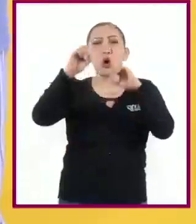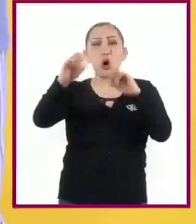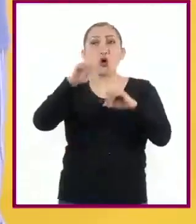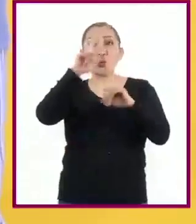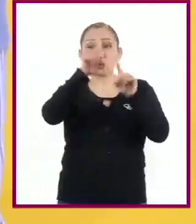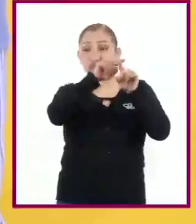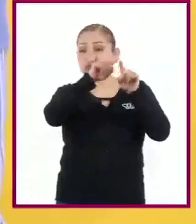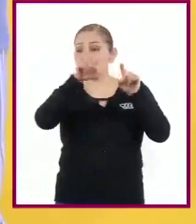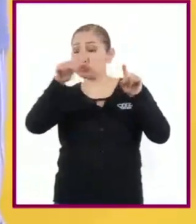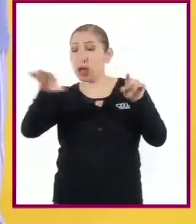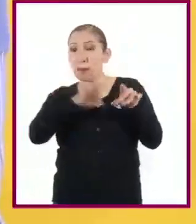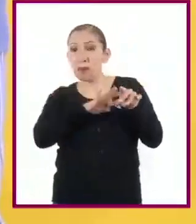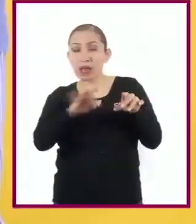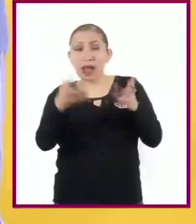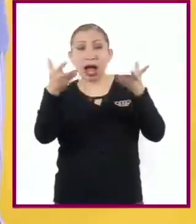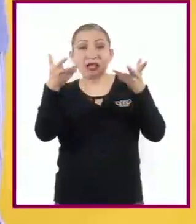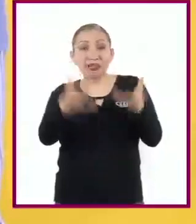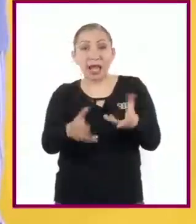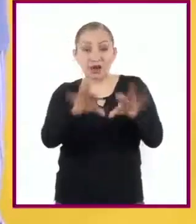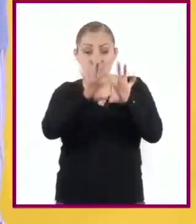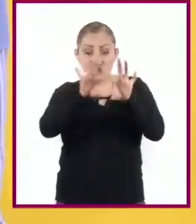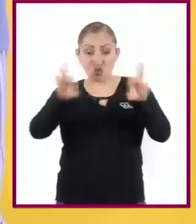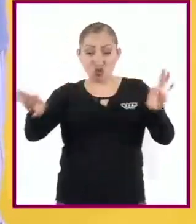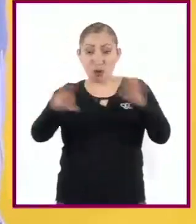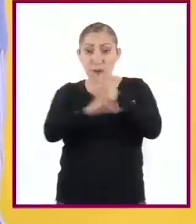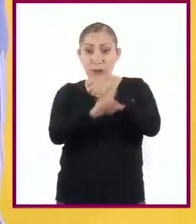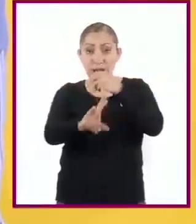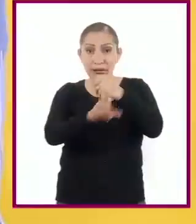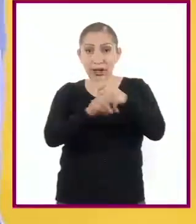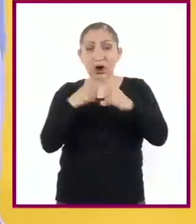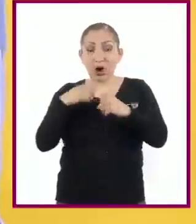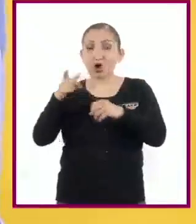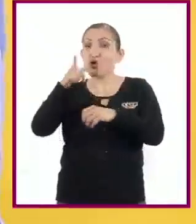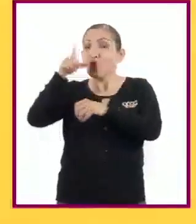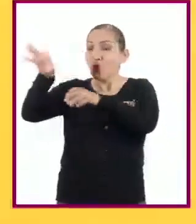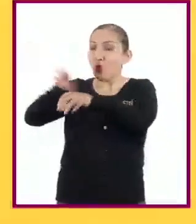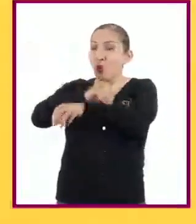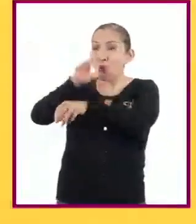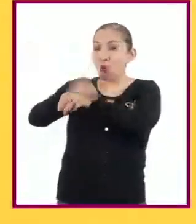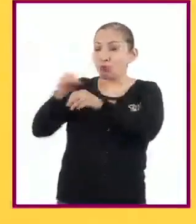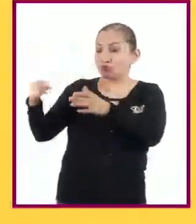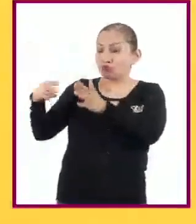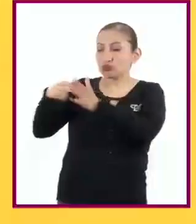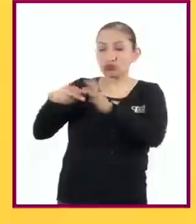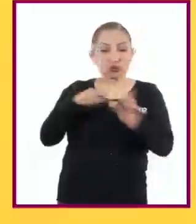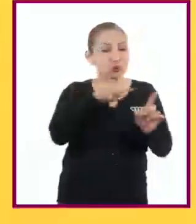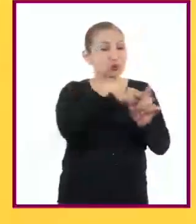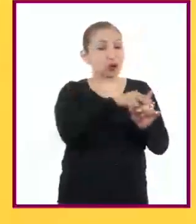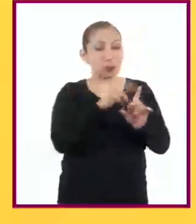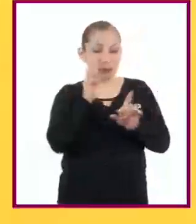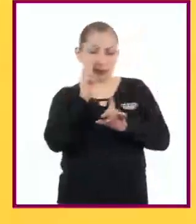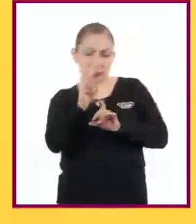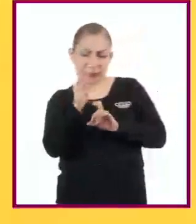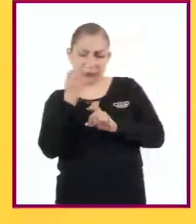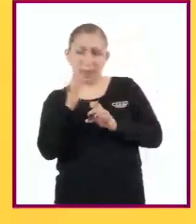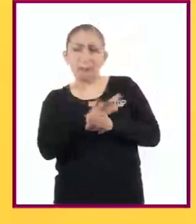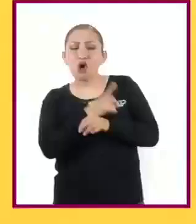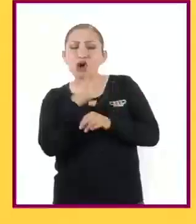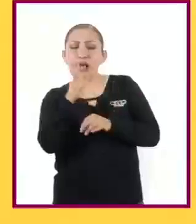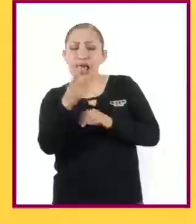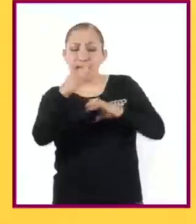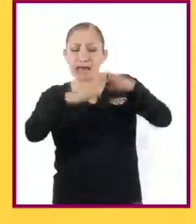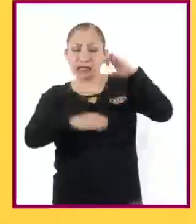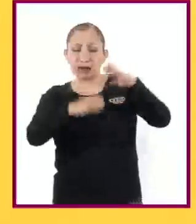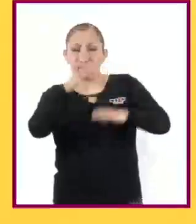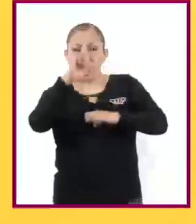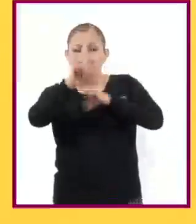de luz que podían producir en tubos a partir de cargas eléctricas. Los efectos se debían a la estructura